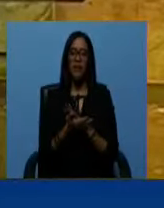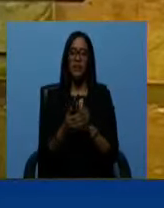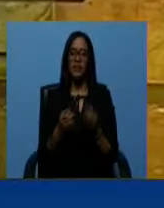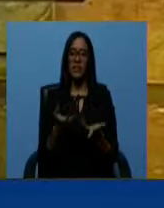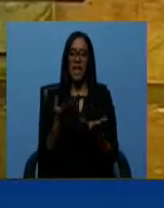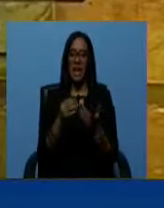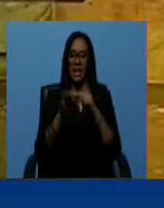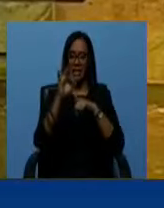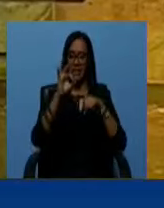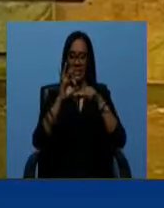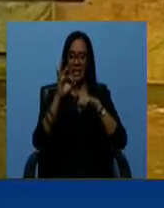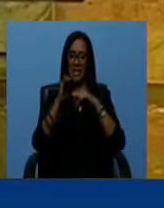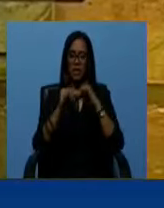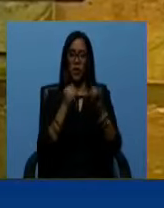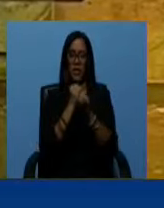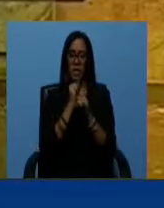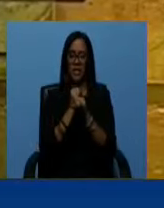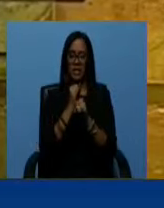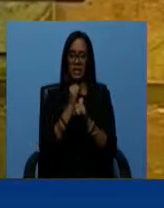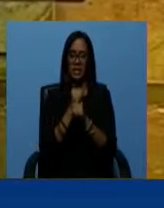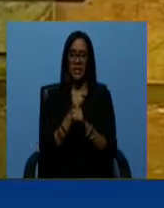pero ya lo vamos a retomar.